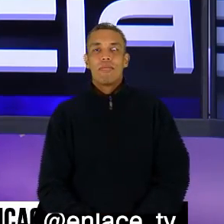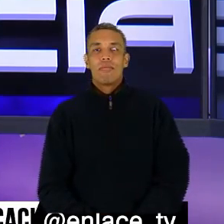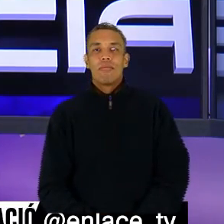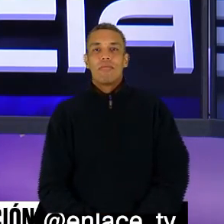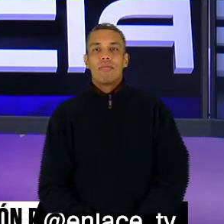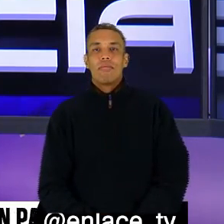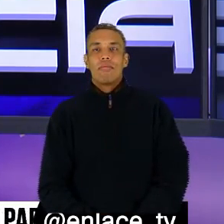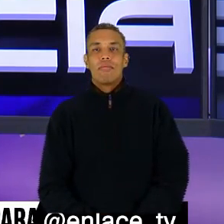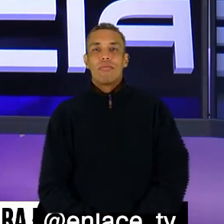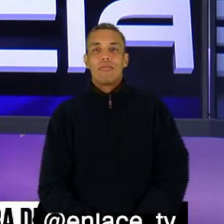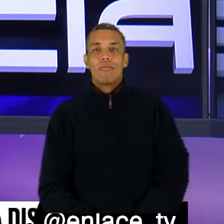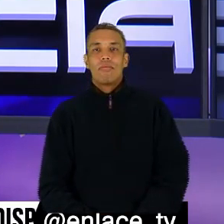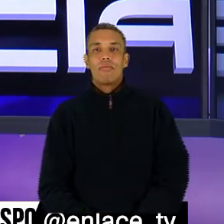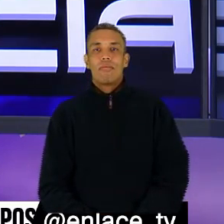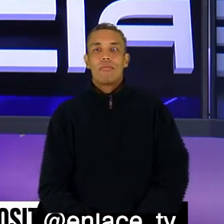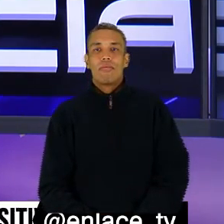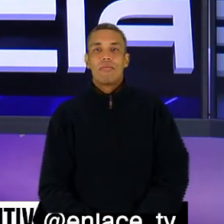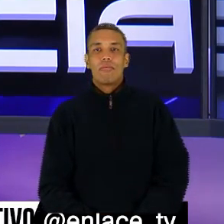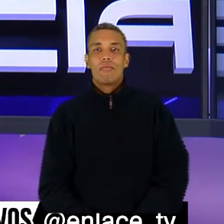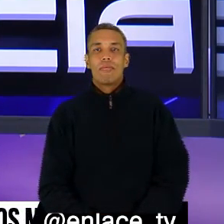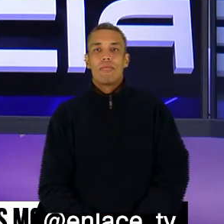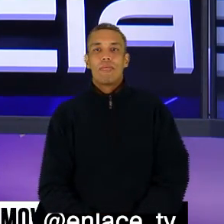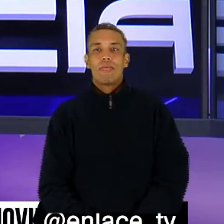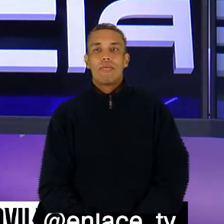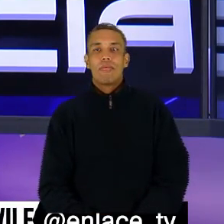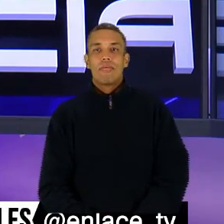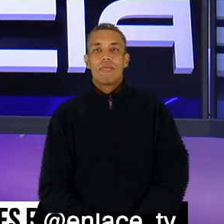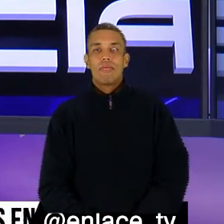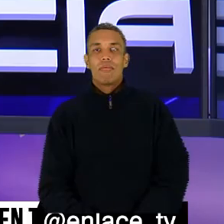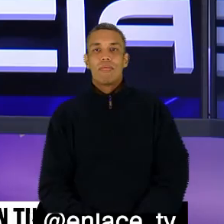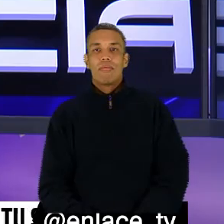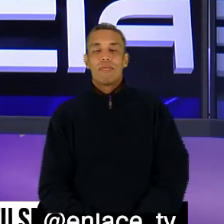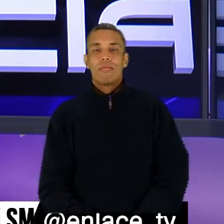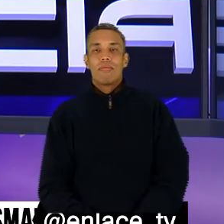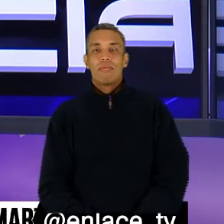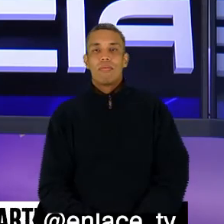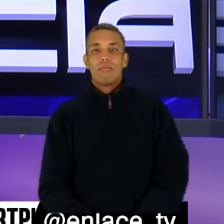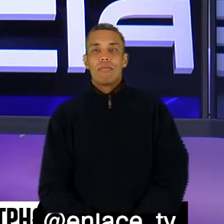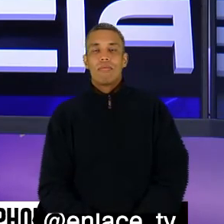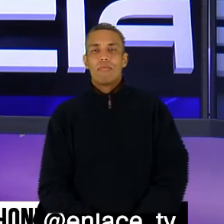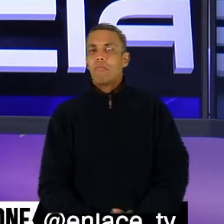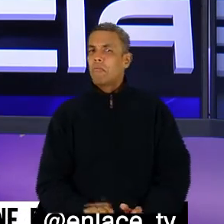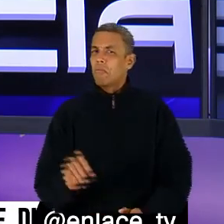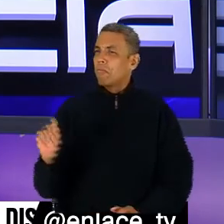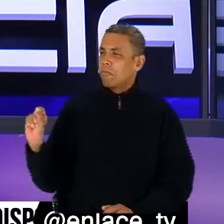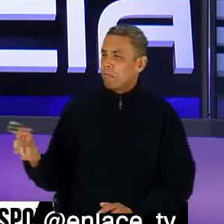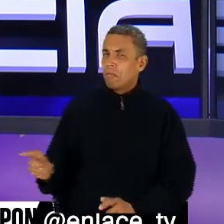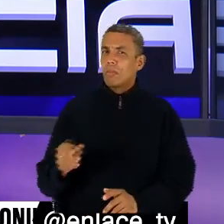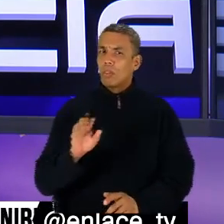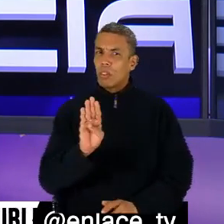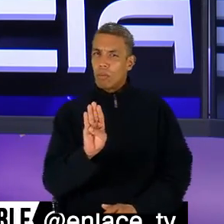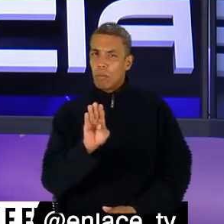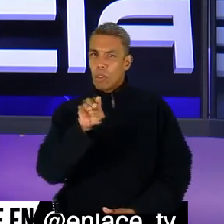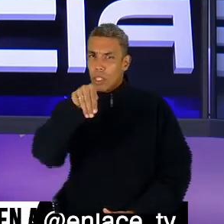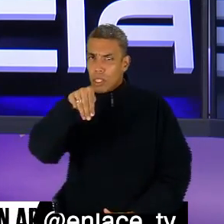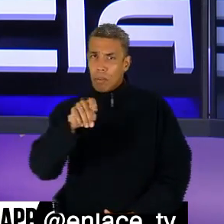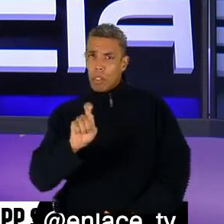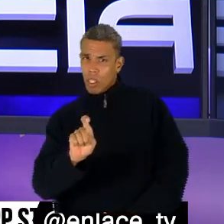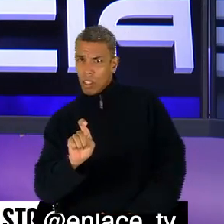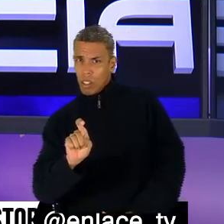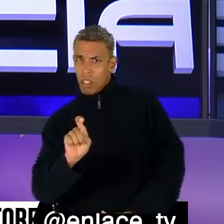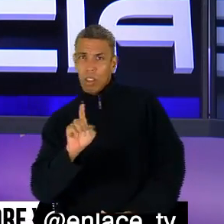Molina. Con Luis Alfonso, por supuesto, hay que preguntarle a esta hora del día si tiene ya algún reporte de los deportistas de BMX que se encuentran en la